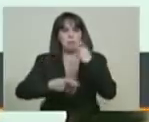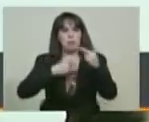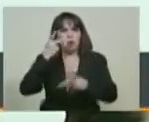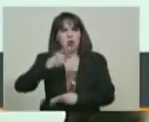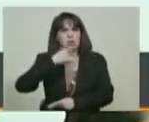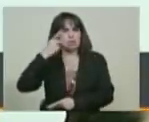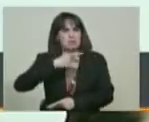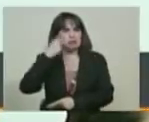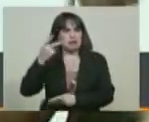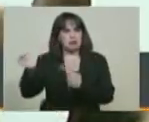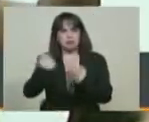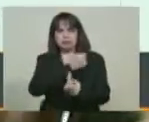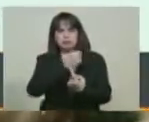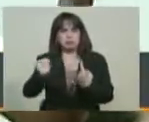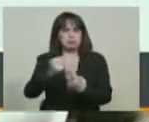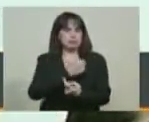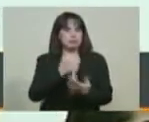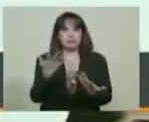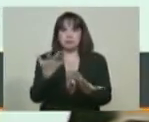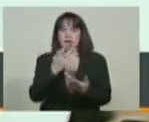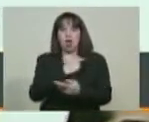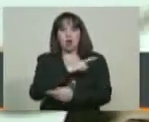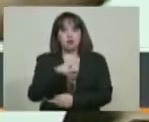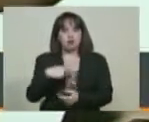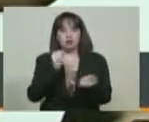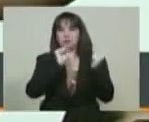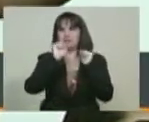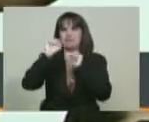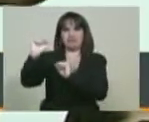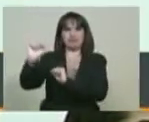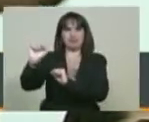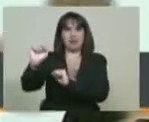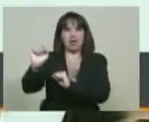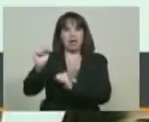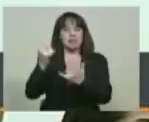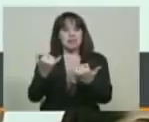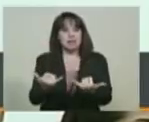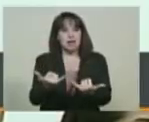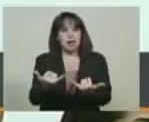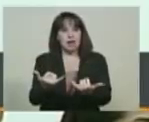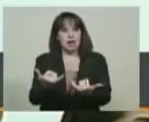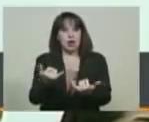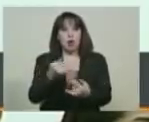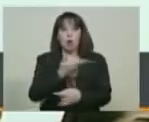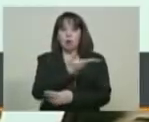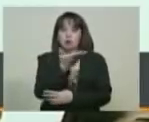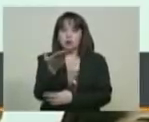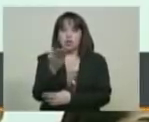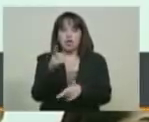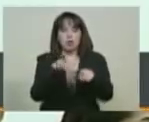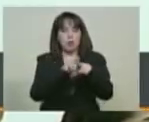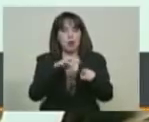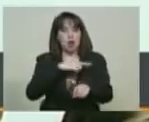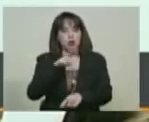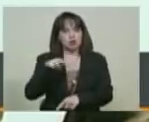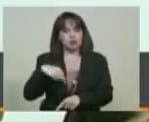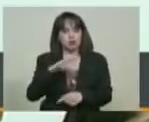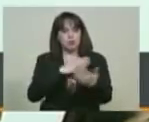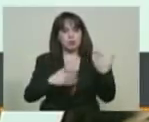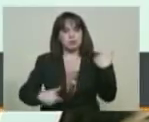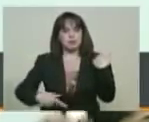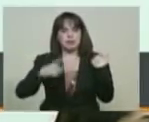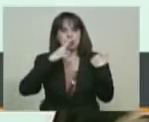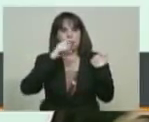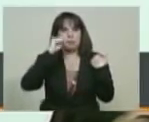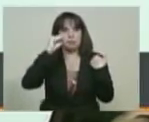lo repudiamos porque somos un pueblo de paz y usted es un presidente de paz, presidente Nicolás Maduro. Queremos,